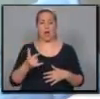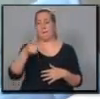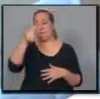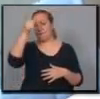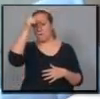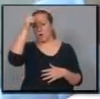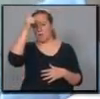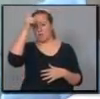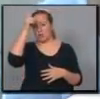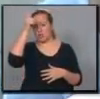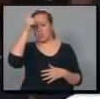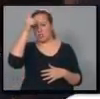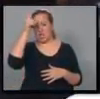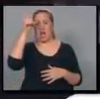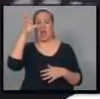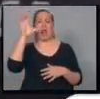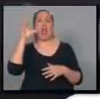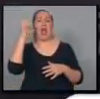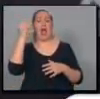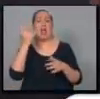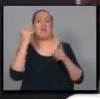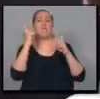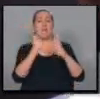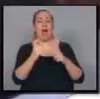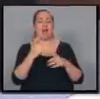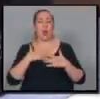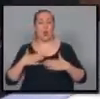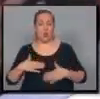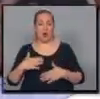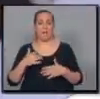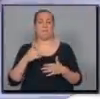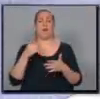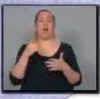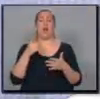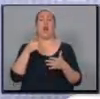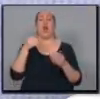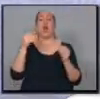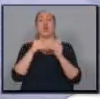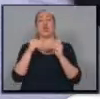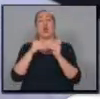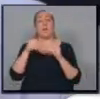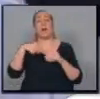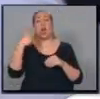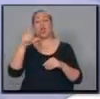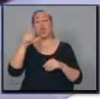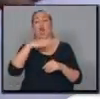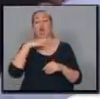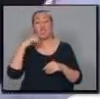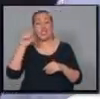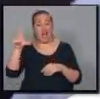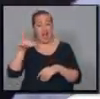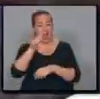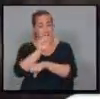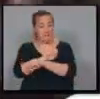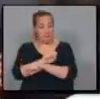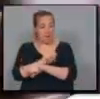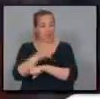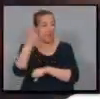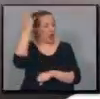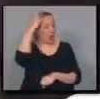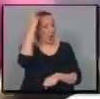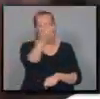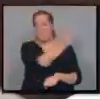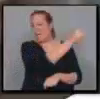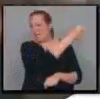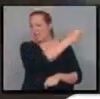policía le hizo y al compañero, al concejal que se llevaron detenido, lo arrancaron de los pelos